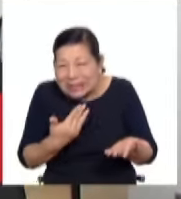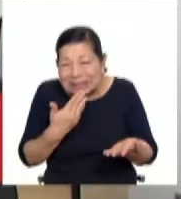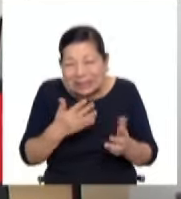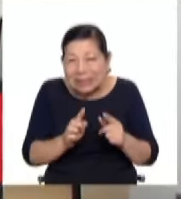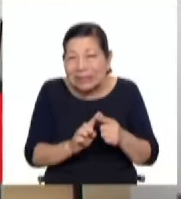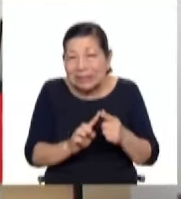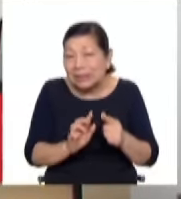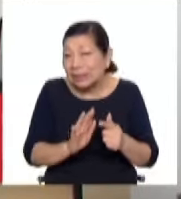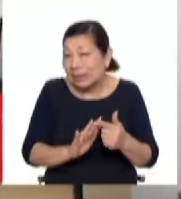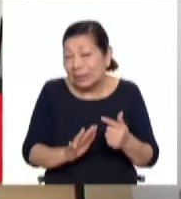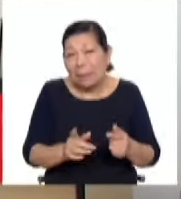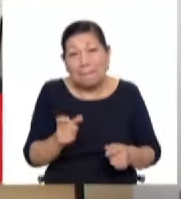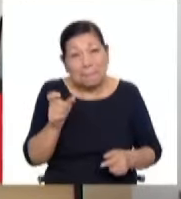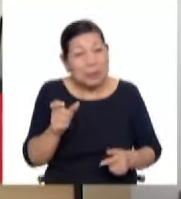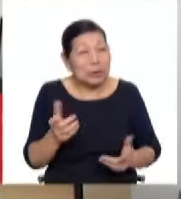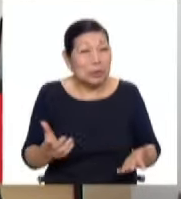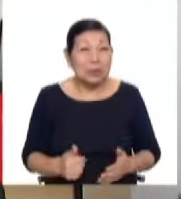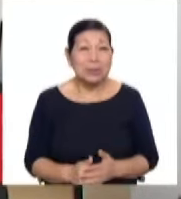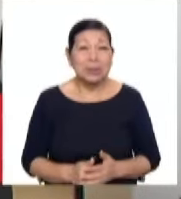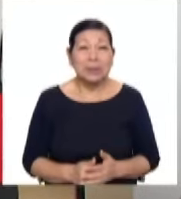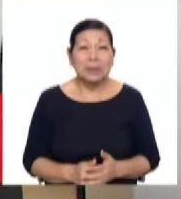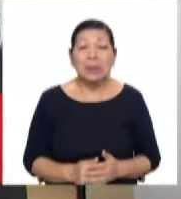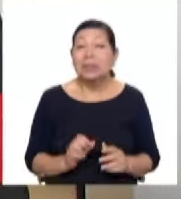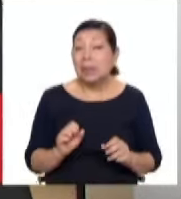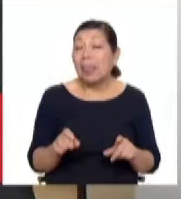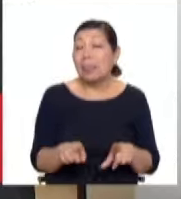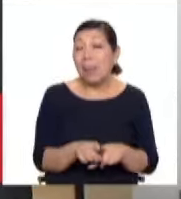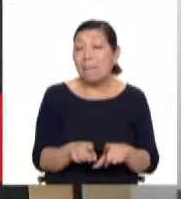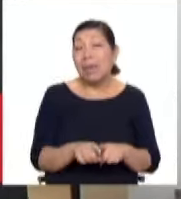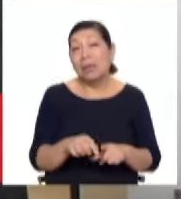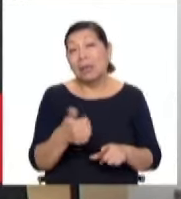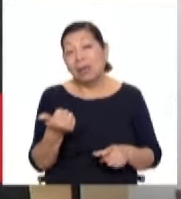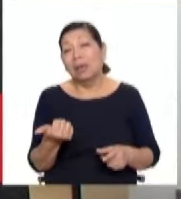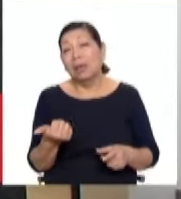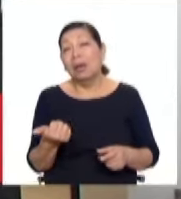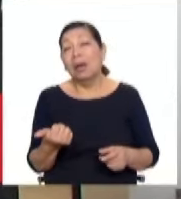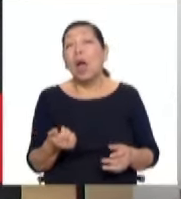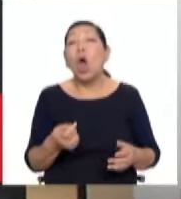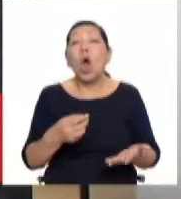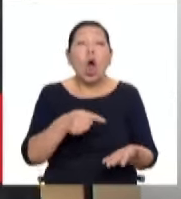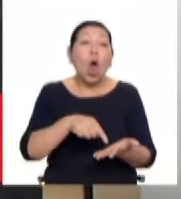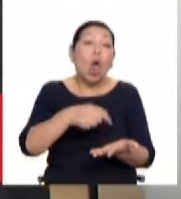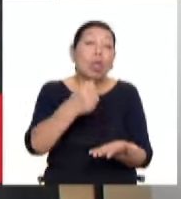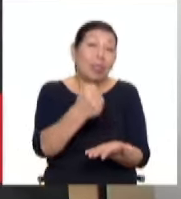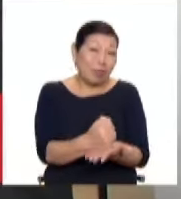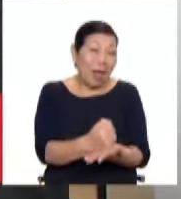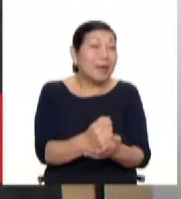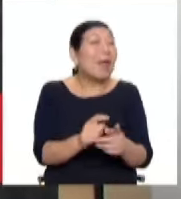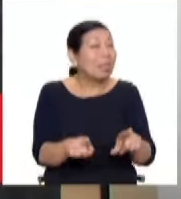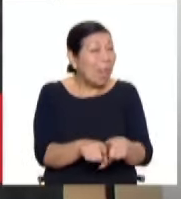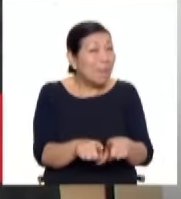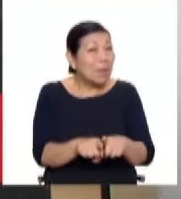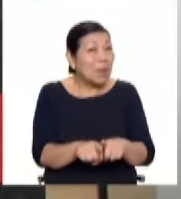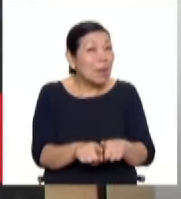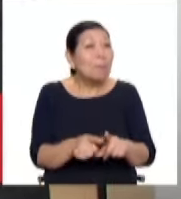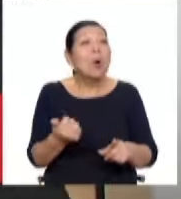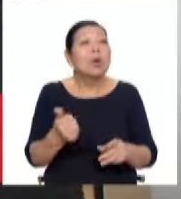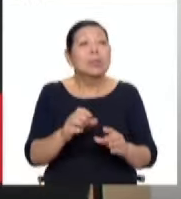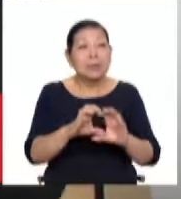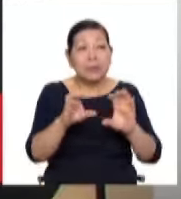Y no solamente se presenta en el caso de emisión de licencia, sino también el tema registral y notarial, ¿no? Por eso es un tema certificado por